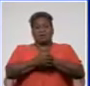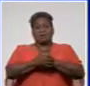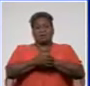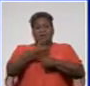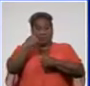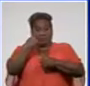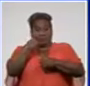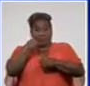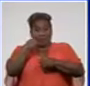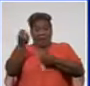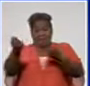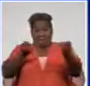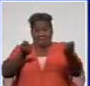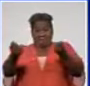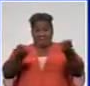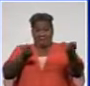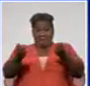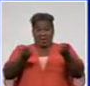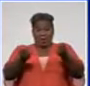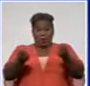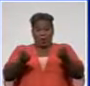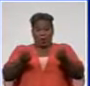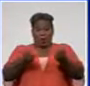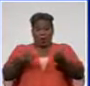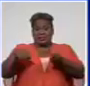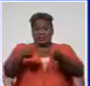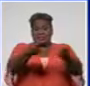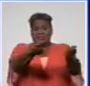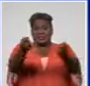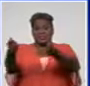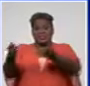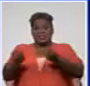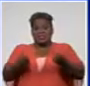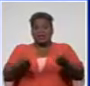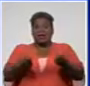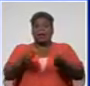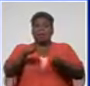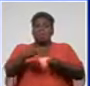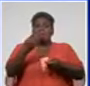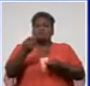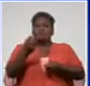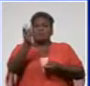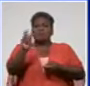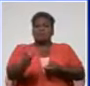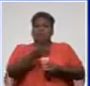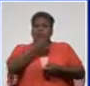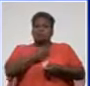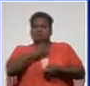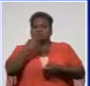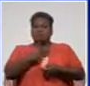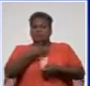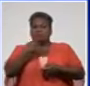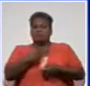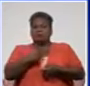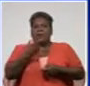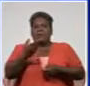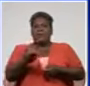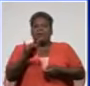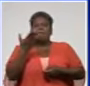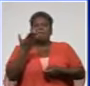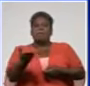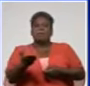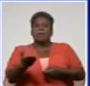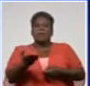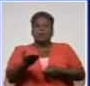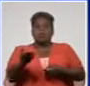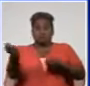de los vehículos, hay digamos, un interrogante que nos han hecho mucho a través de redes sociales, porque se ha pedido a los conductores de vehículos